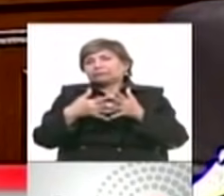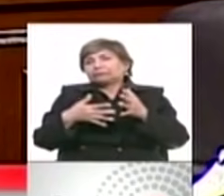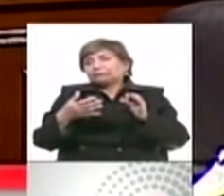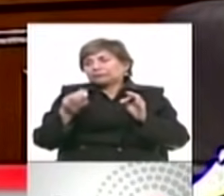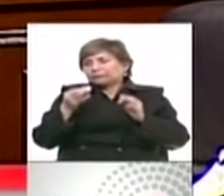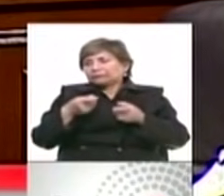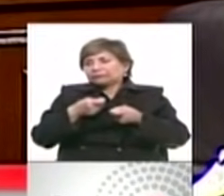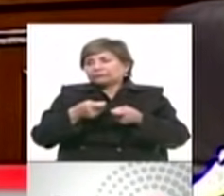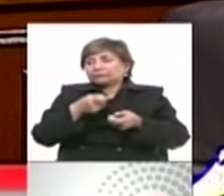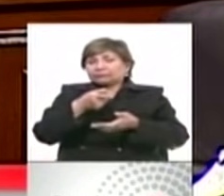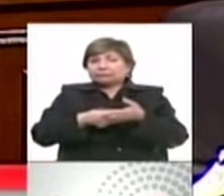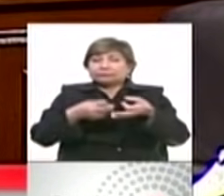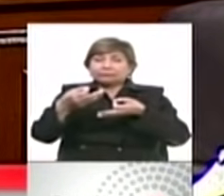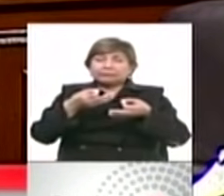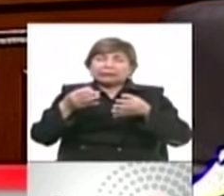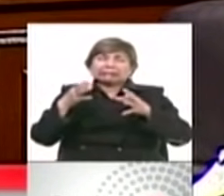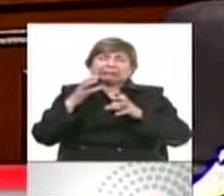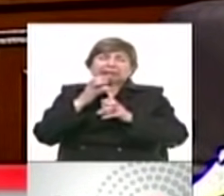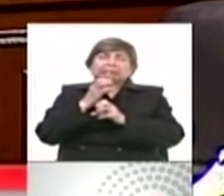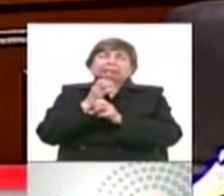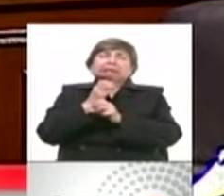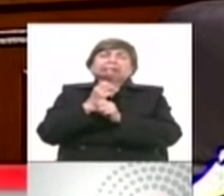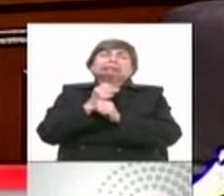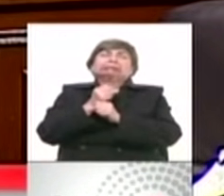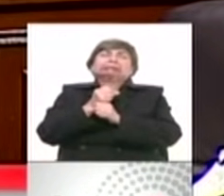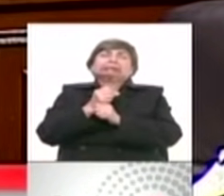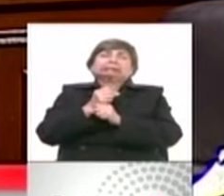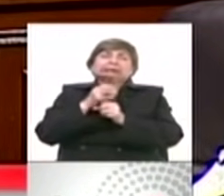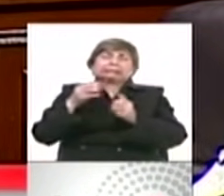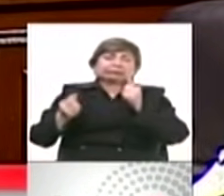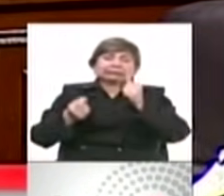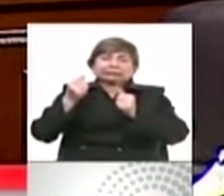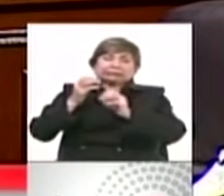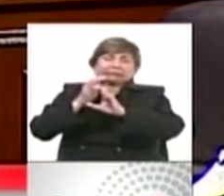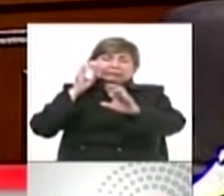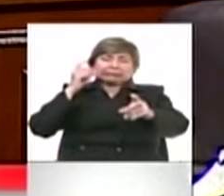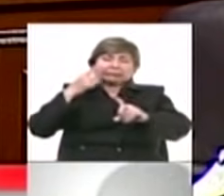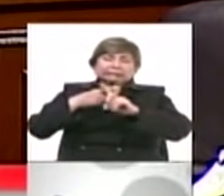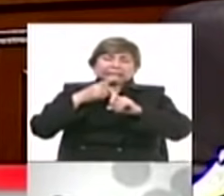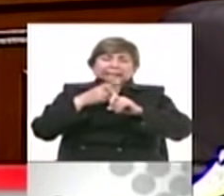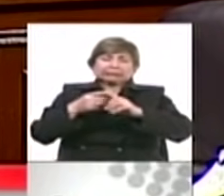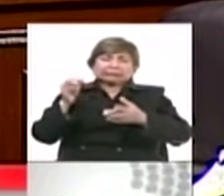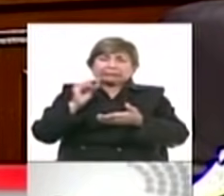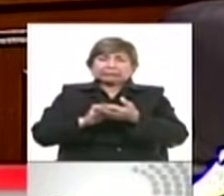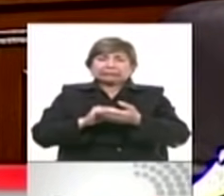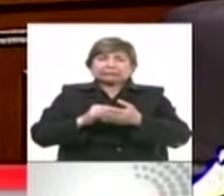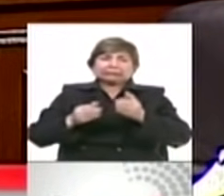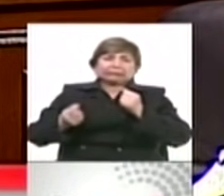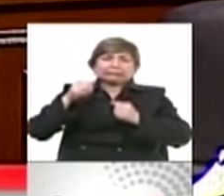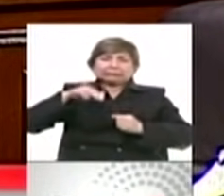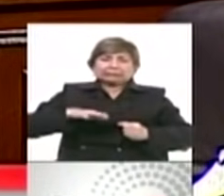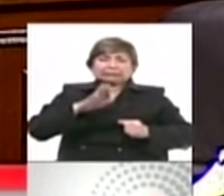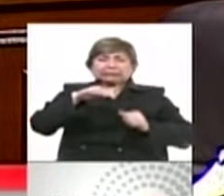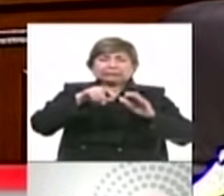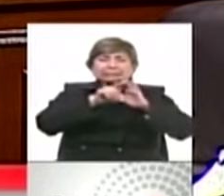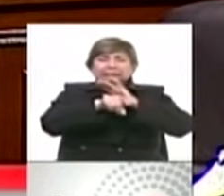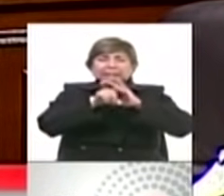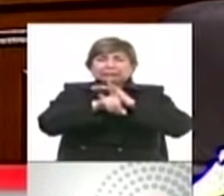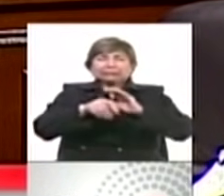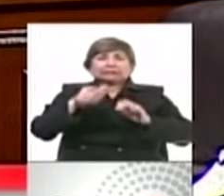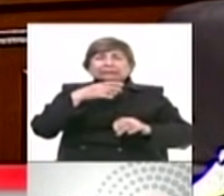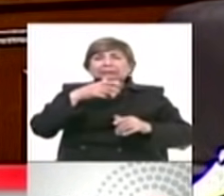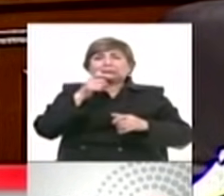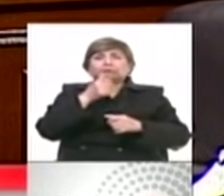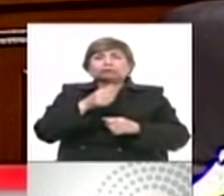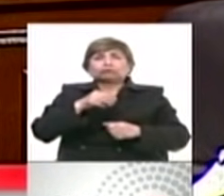está entregando los impuestos en cada una de estas etapas, y en ese sentido nosotros vemos que sí hay